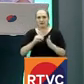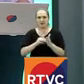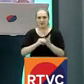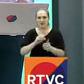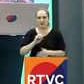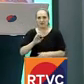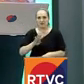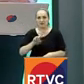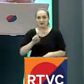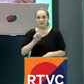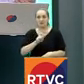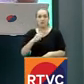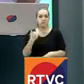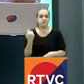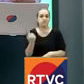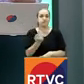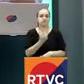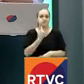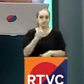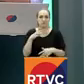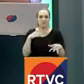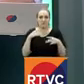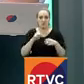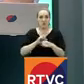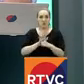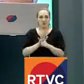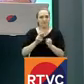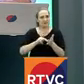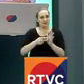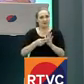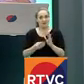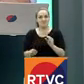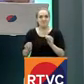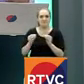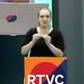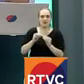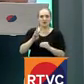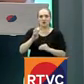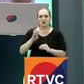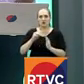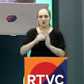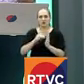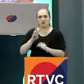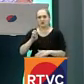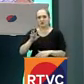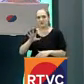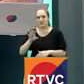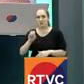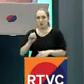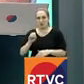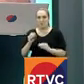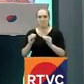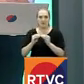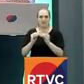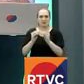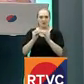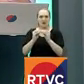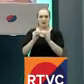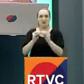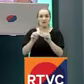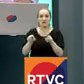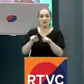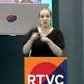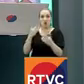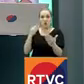47.046 casos activos, lo que representa un incremento de 8.850 casos activos en comparación con el reporte de ayer 31